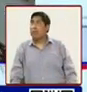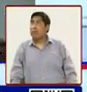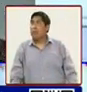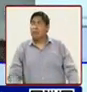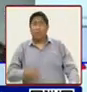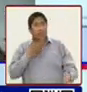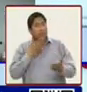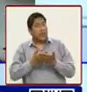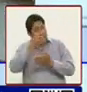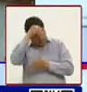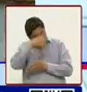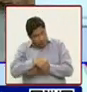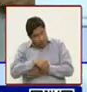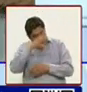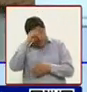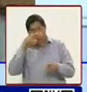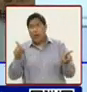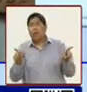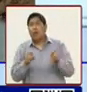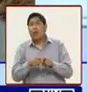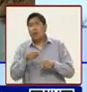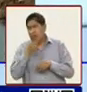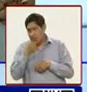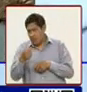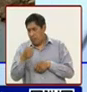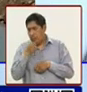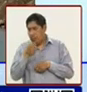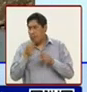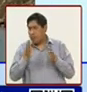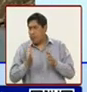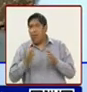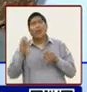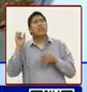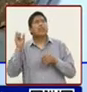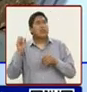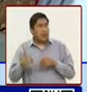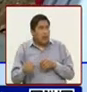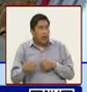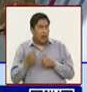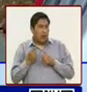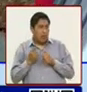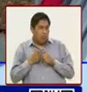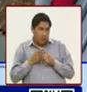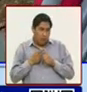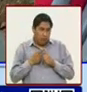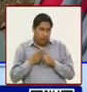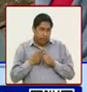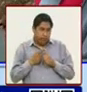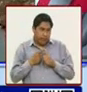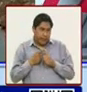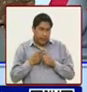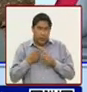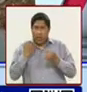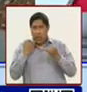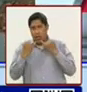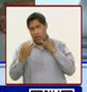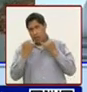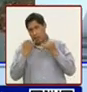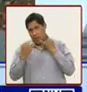Buenas noches, hermano periodista. Sí, a primera instancia hemos tenido un informe,